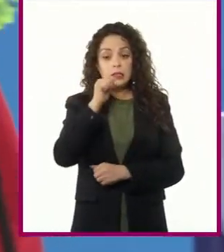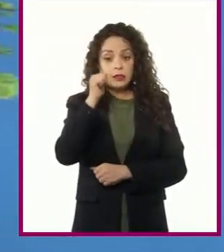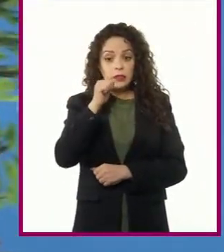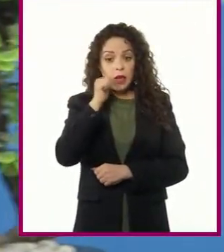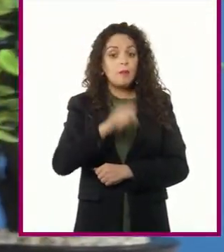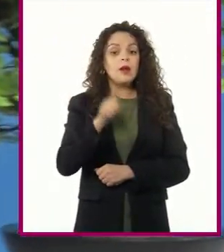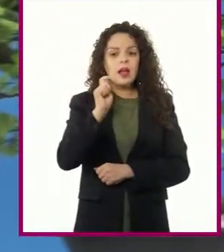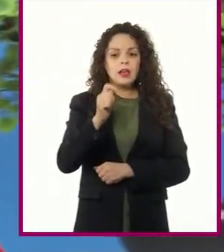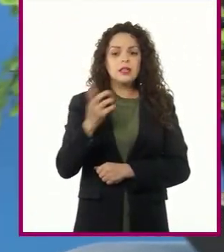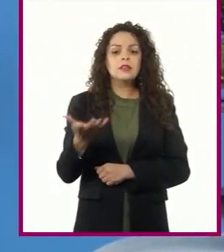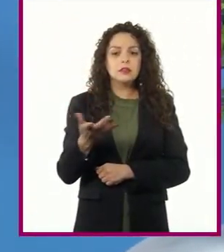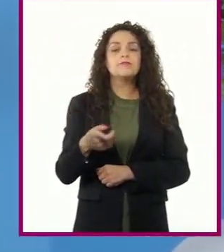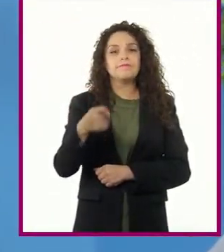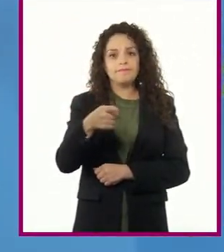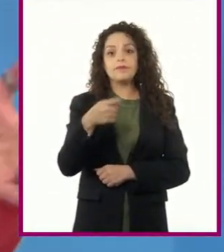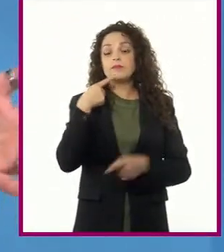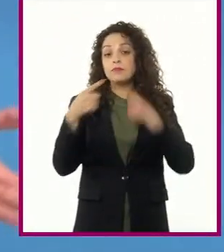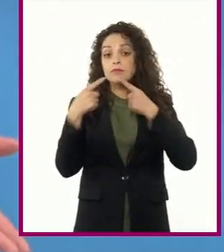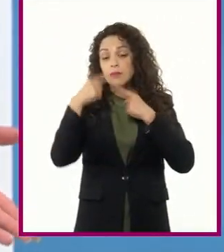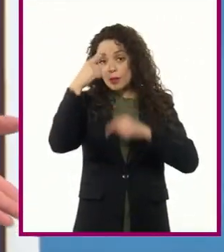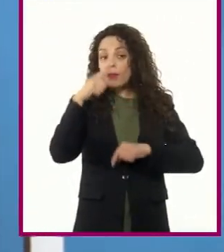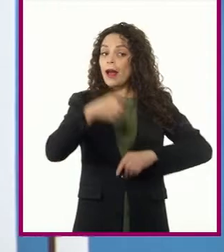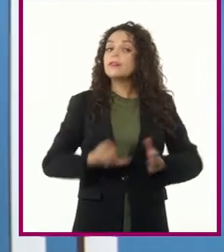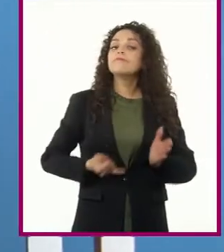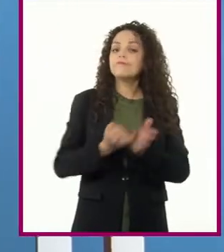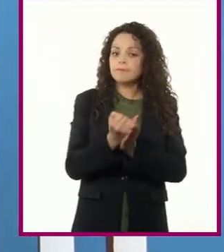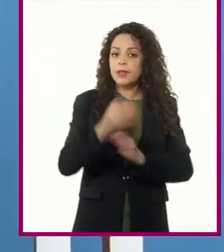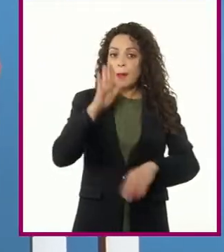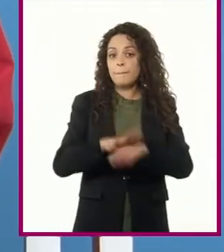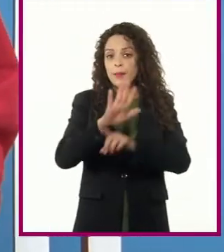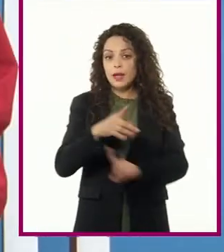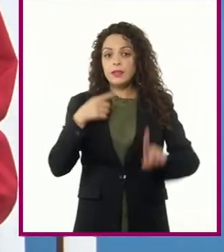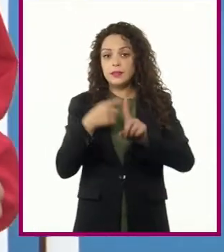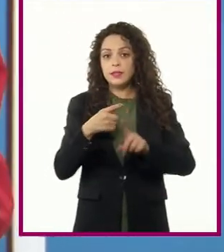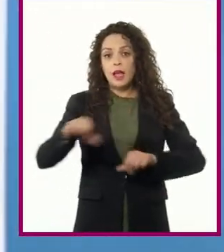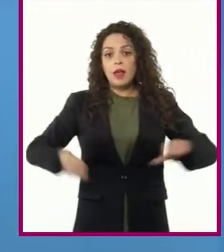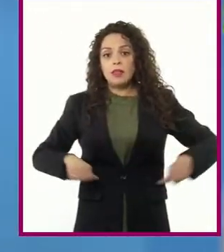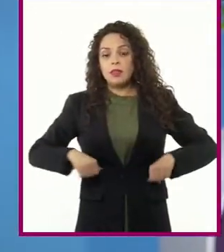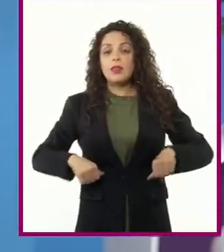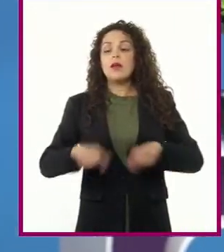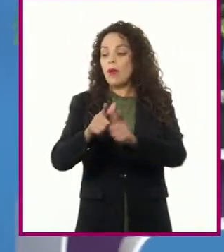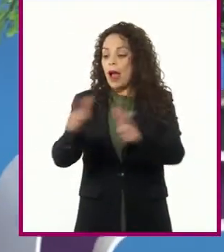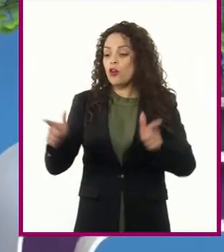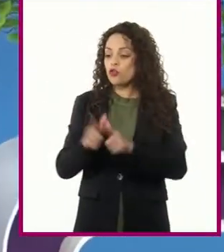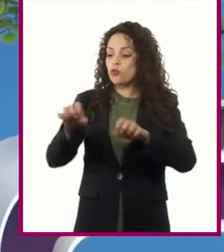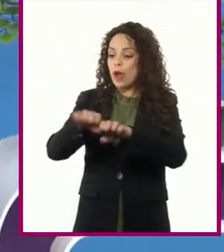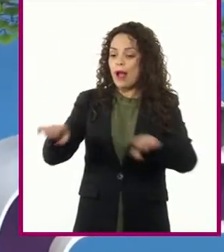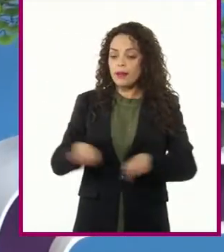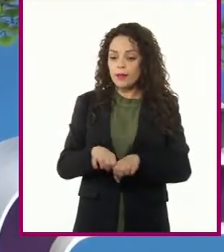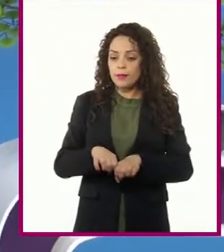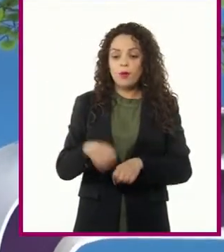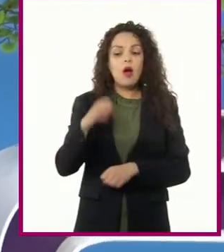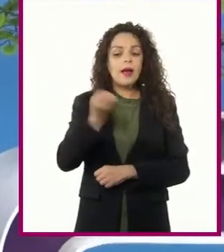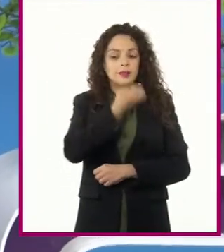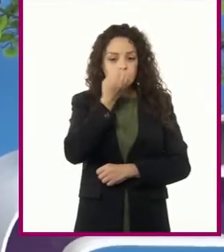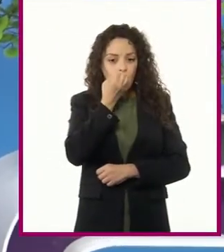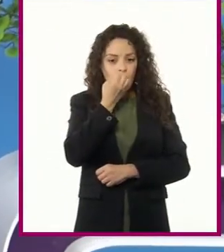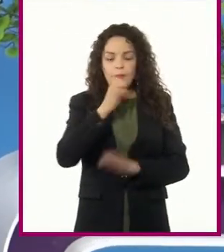todo momento a tomar decisiones, principalmente sobre actividades grupales o escolares. Por